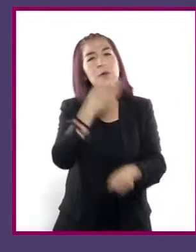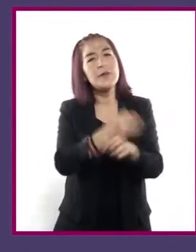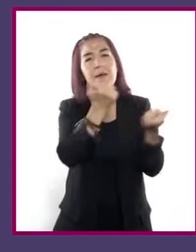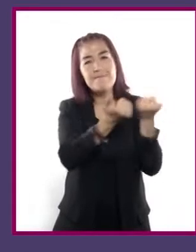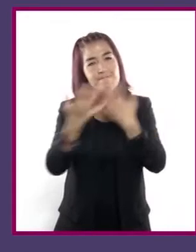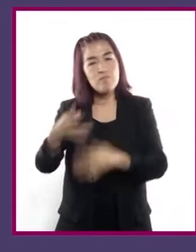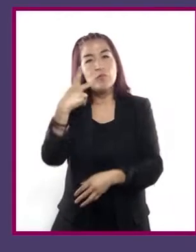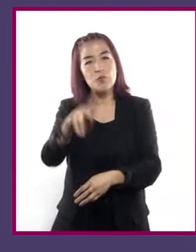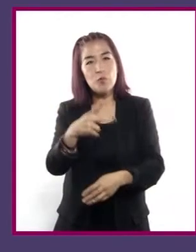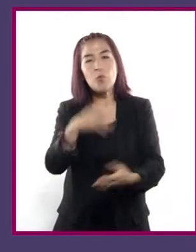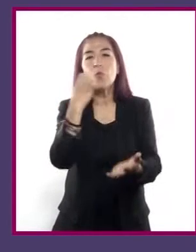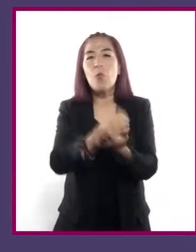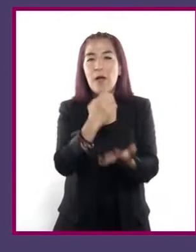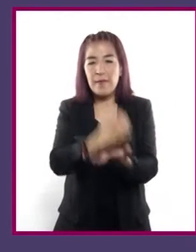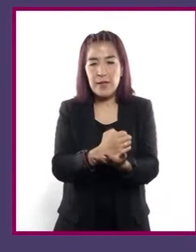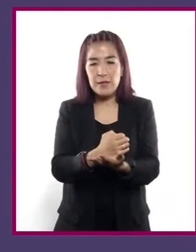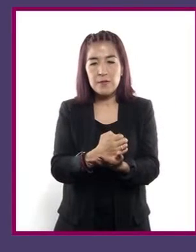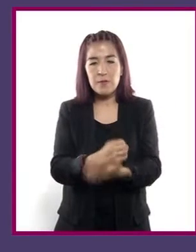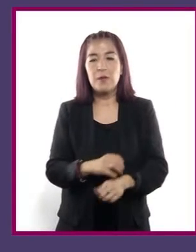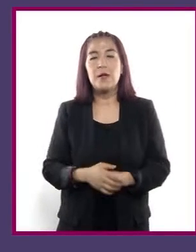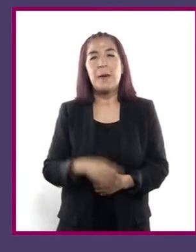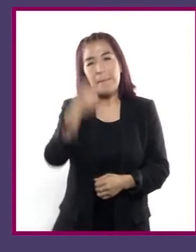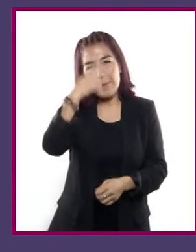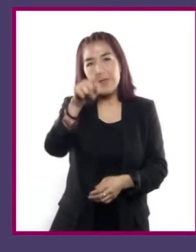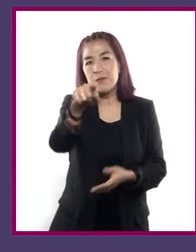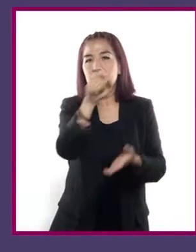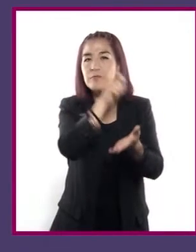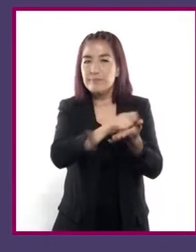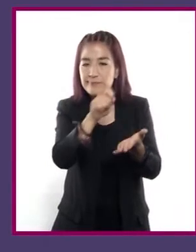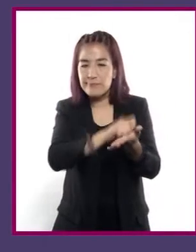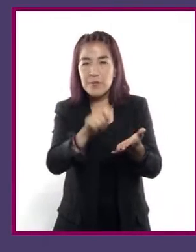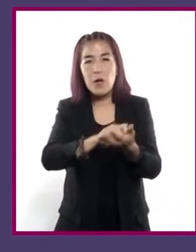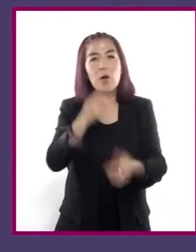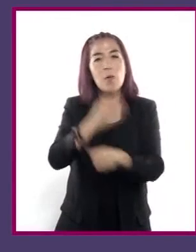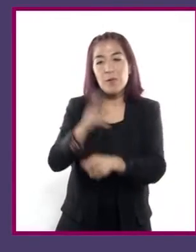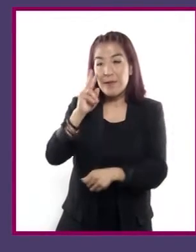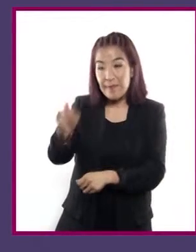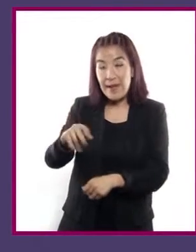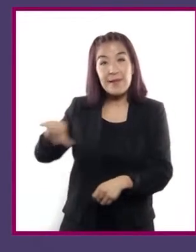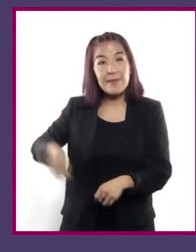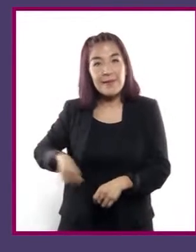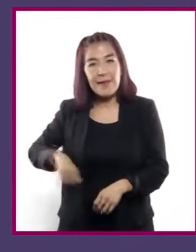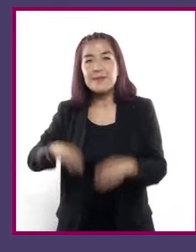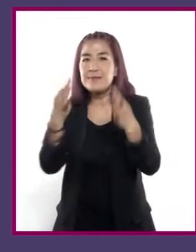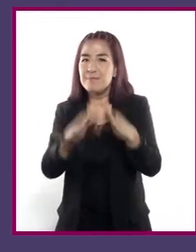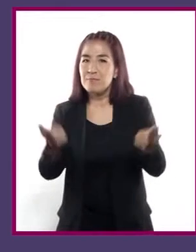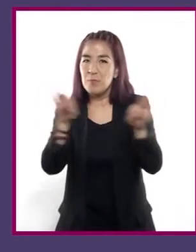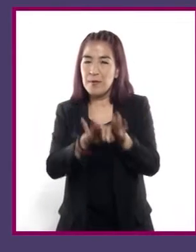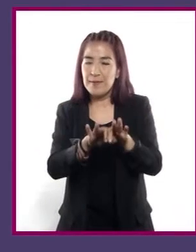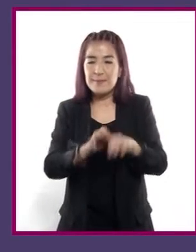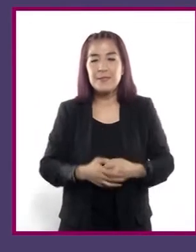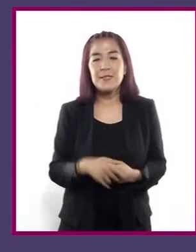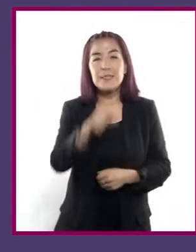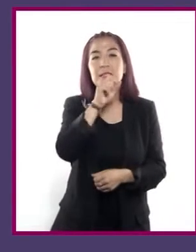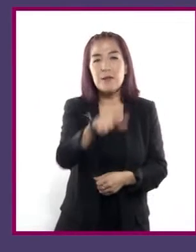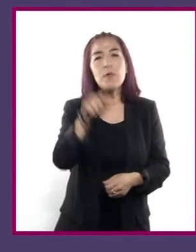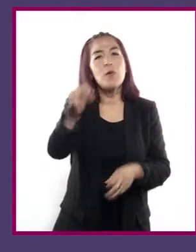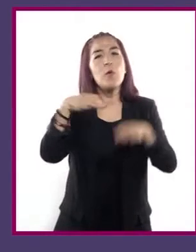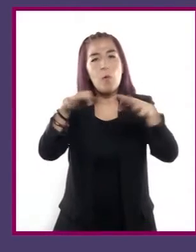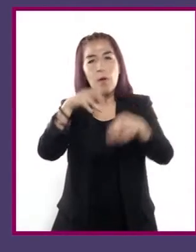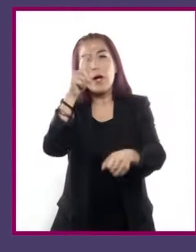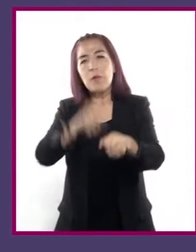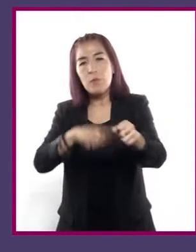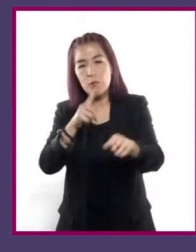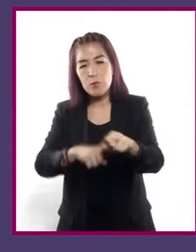tengan a la mano su cuaderno de notas para realizar los registros que consideren importantes, así como las hojas de